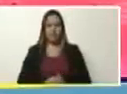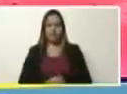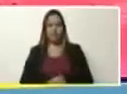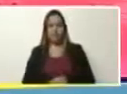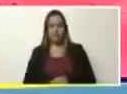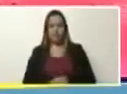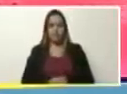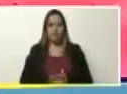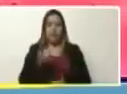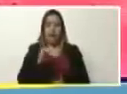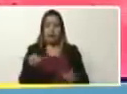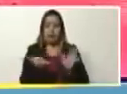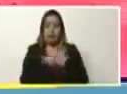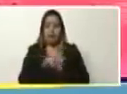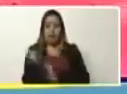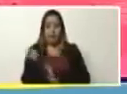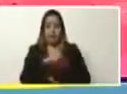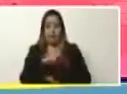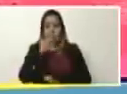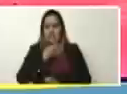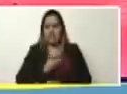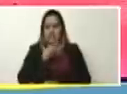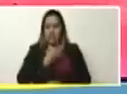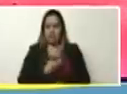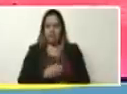cuando va llegando estos meses de diciembre,